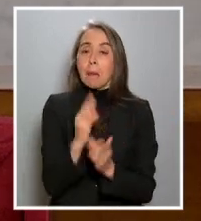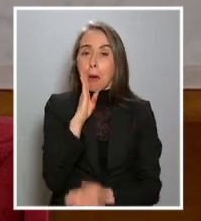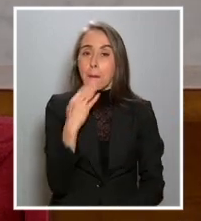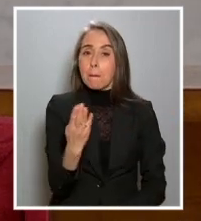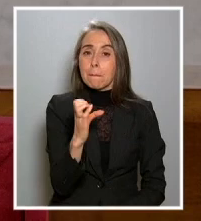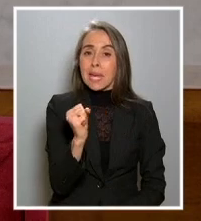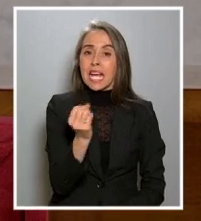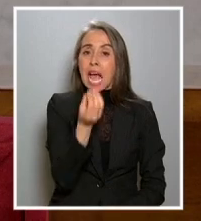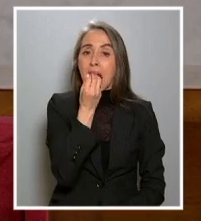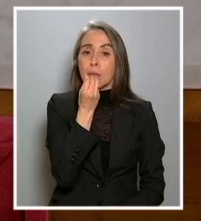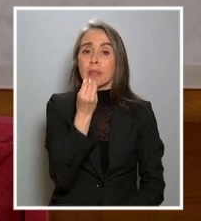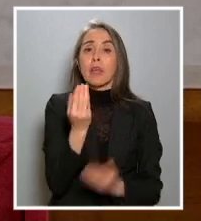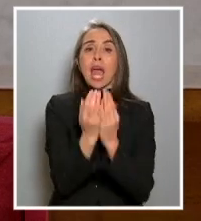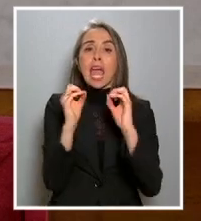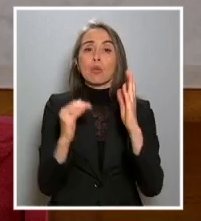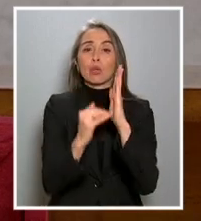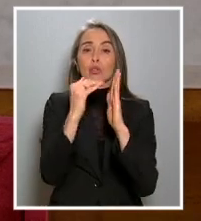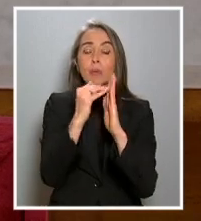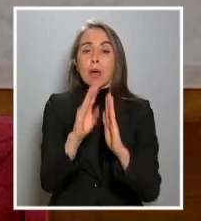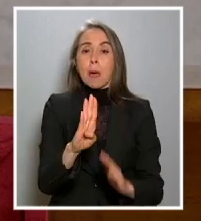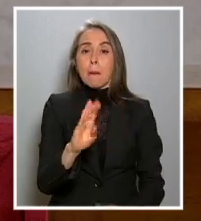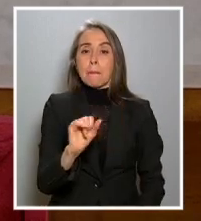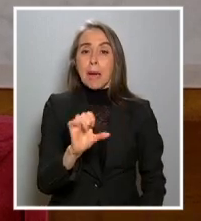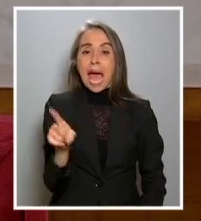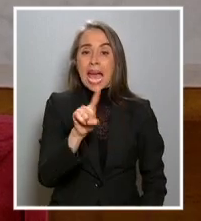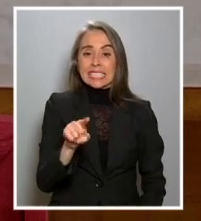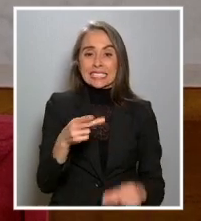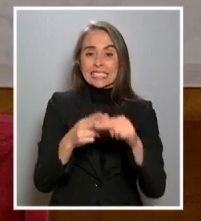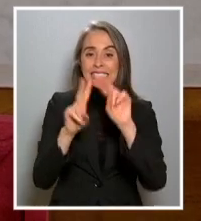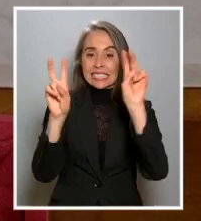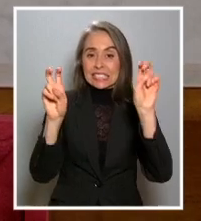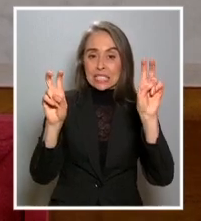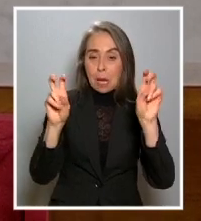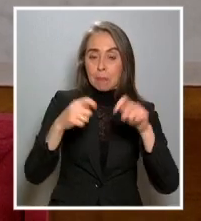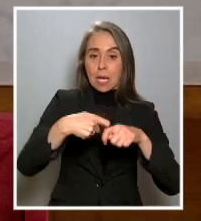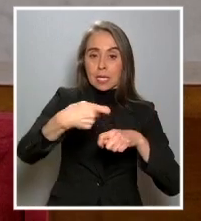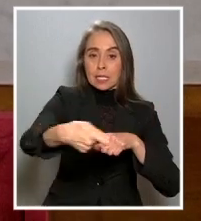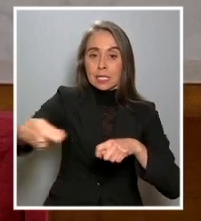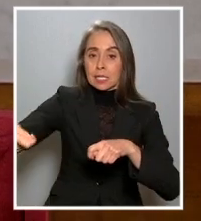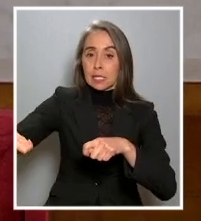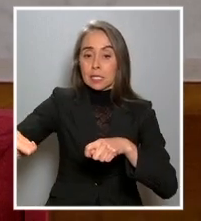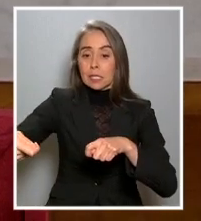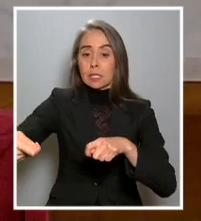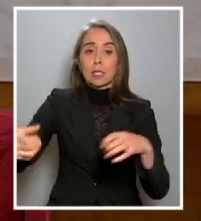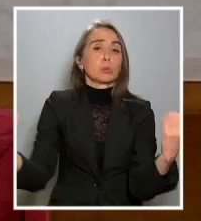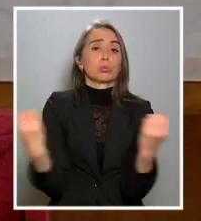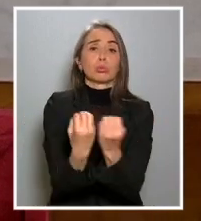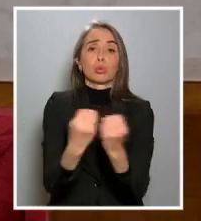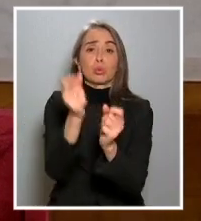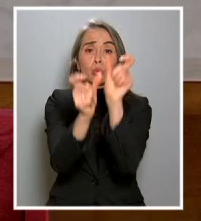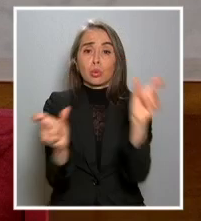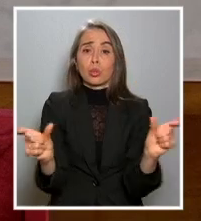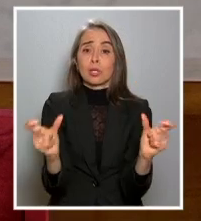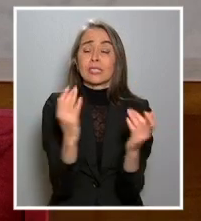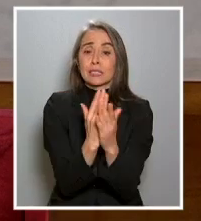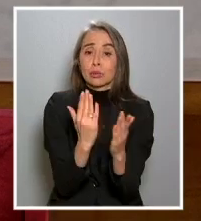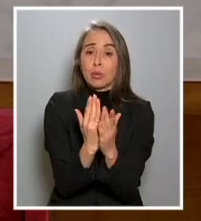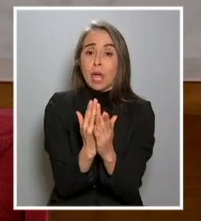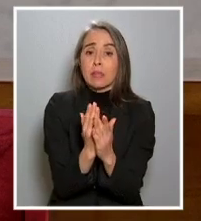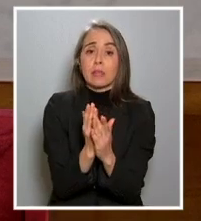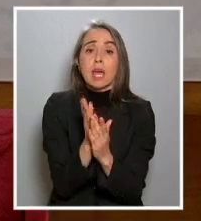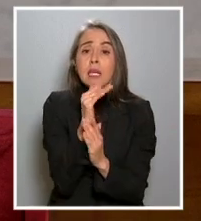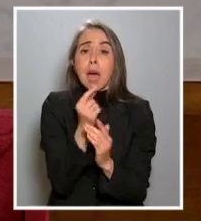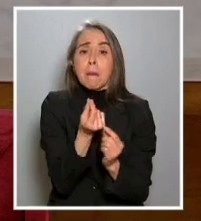alimentación para la educación superior, la BAES, para muchísimos estudiantes que además no había